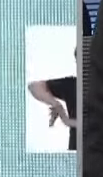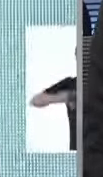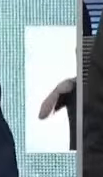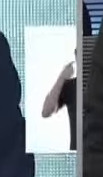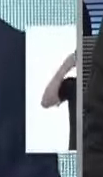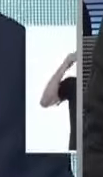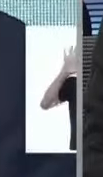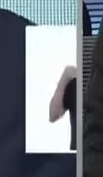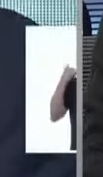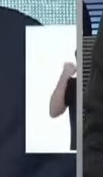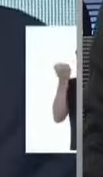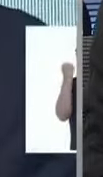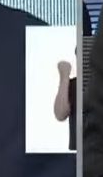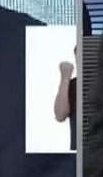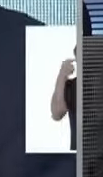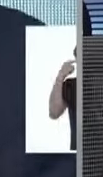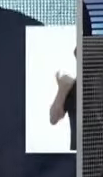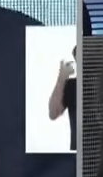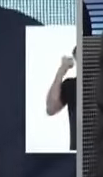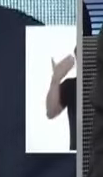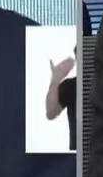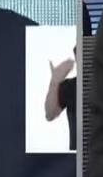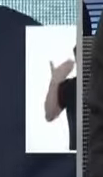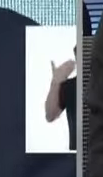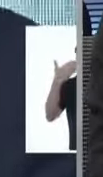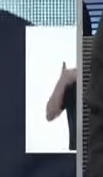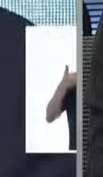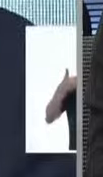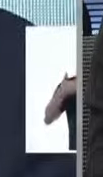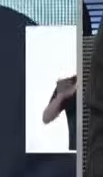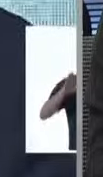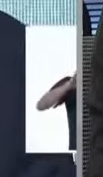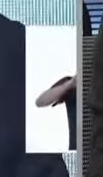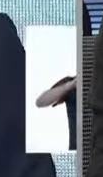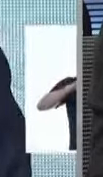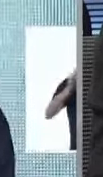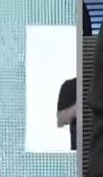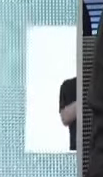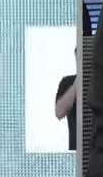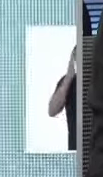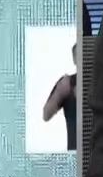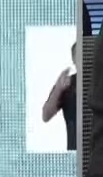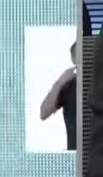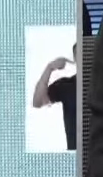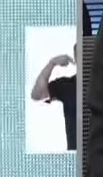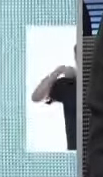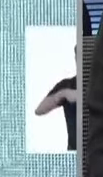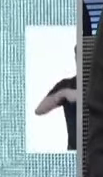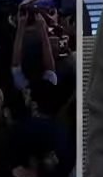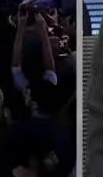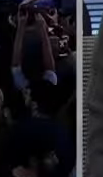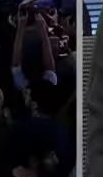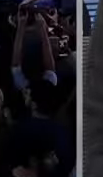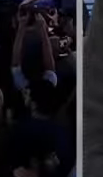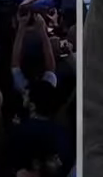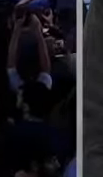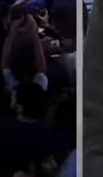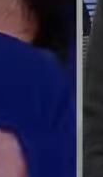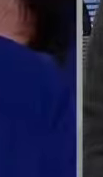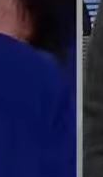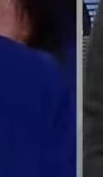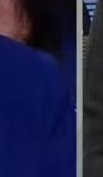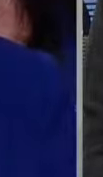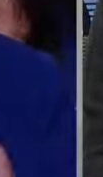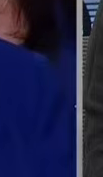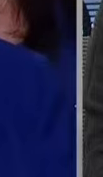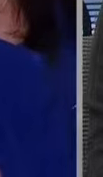Ahora, te cambio de tema y te meto en Juntos por el Cambio. ¿Sentís que se rompió con todo lo que ayer pasó por